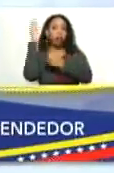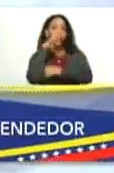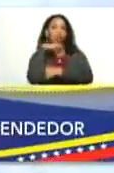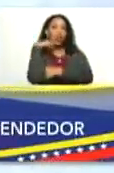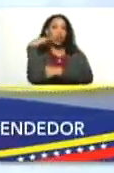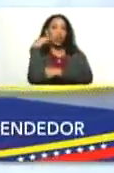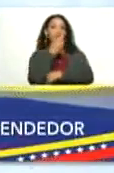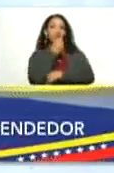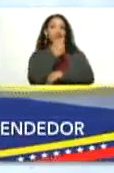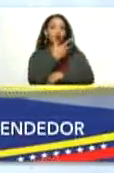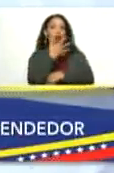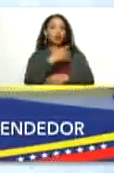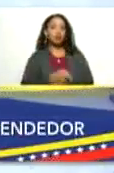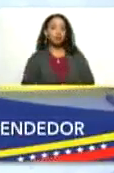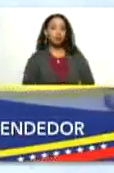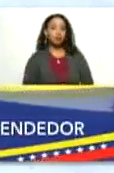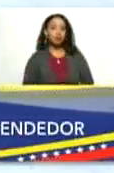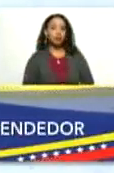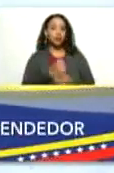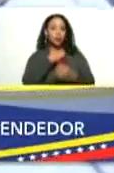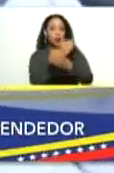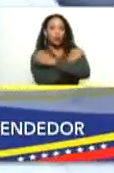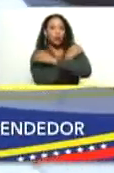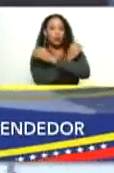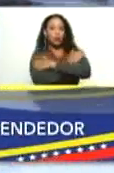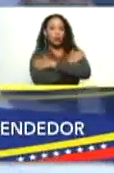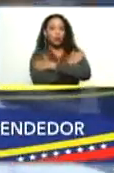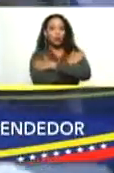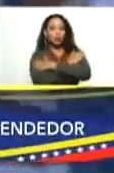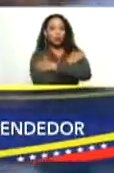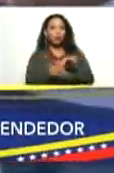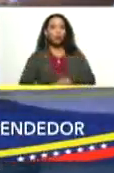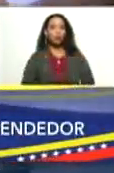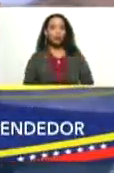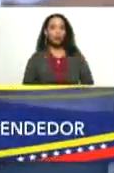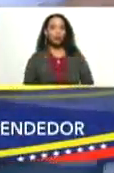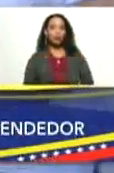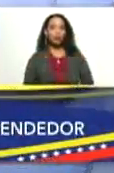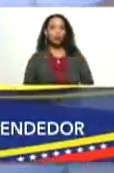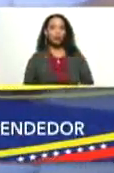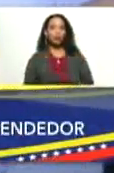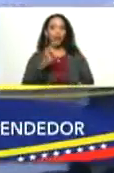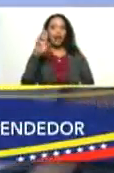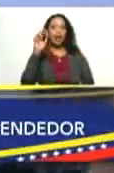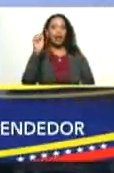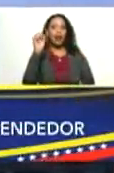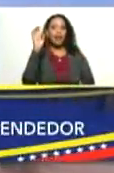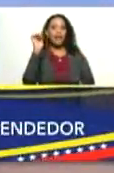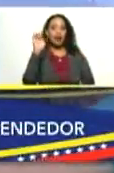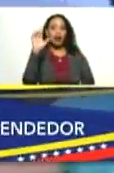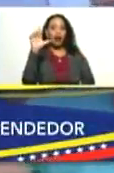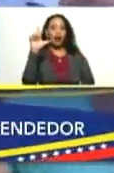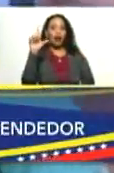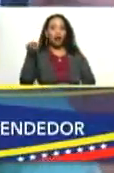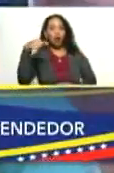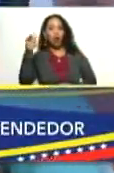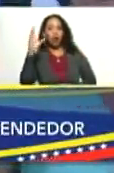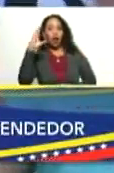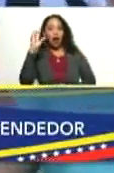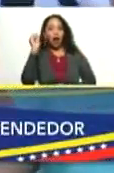comida buena. Lo felicito. Comida orgánica, Rafael. Carlos. Carlos Castro,